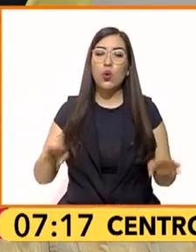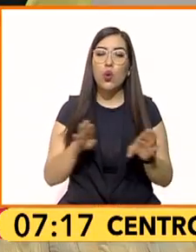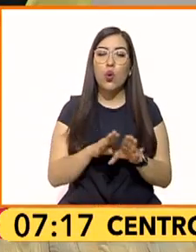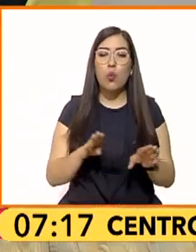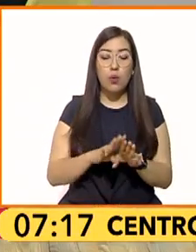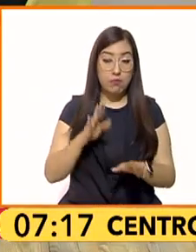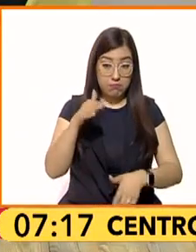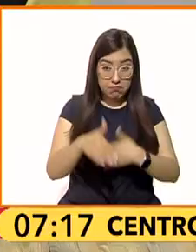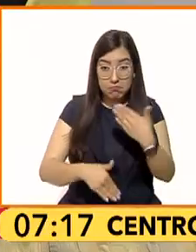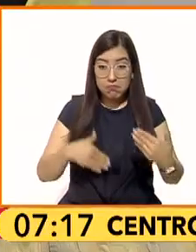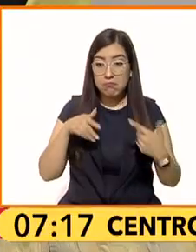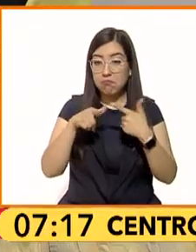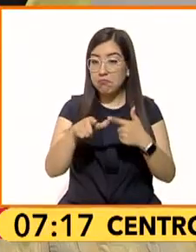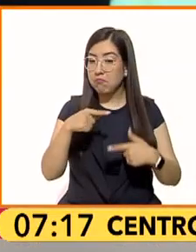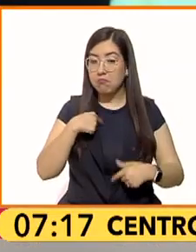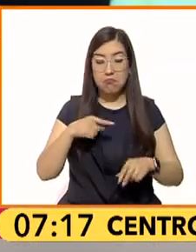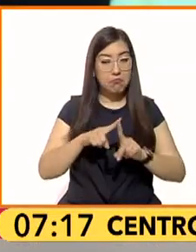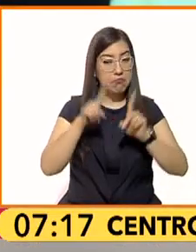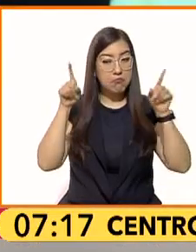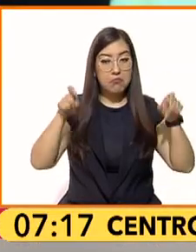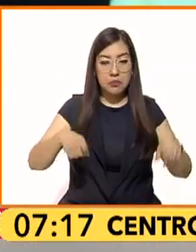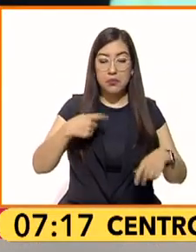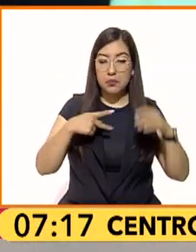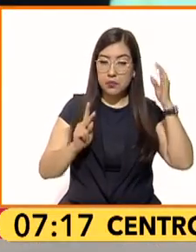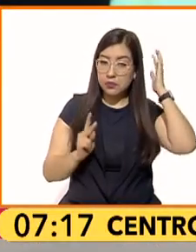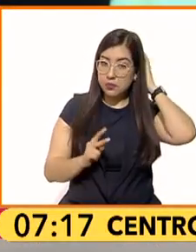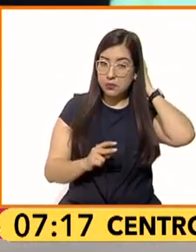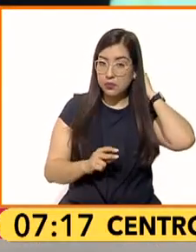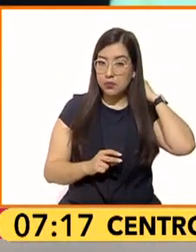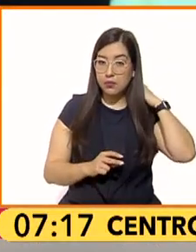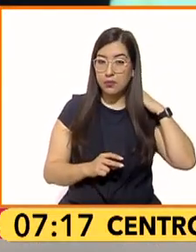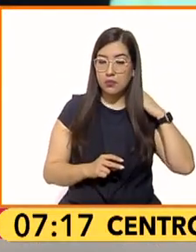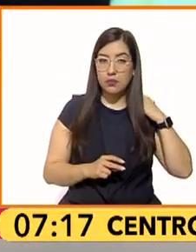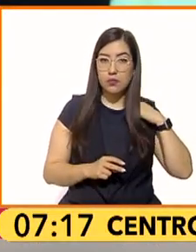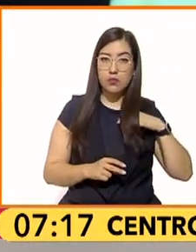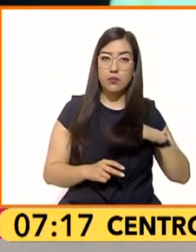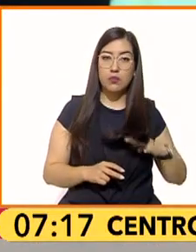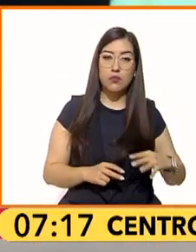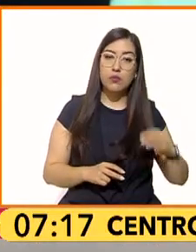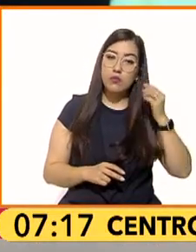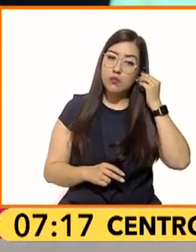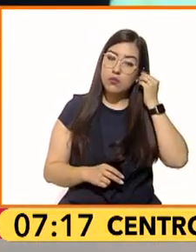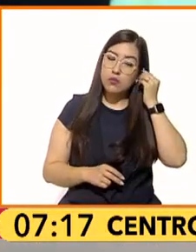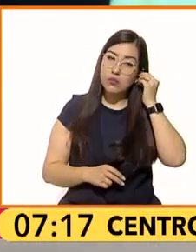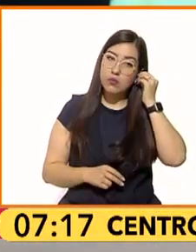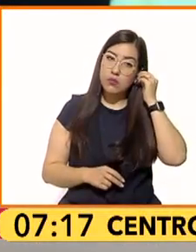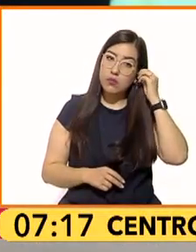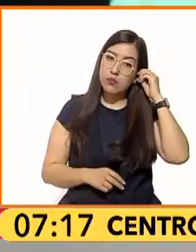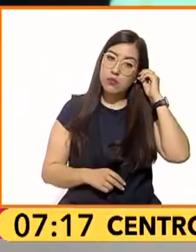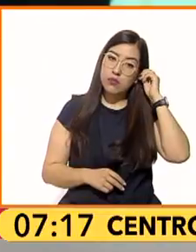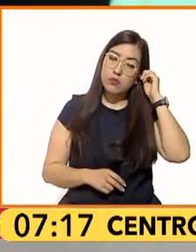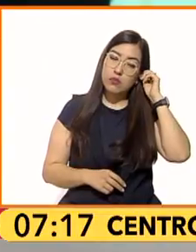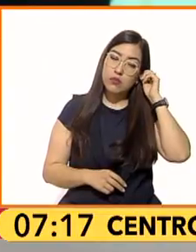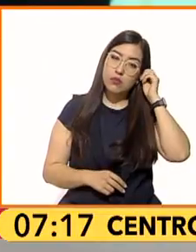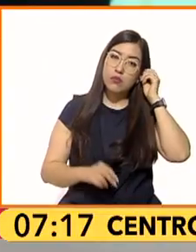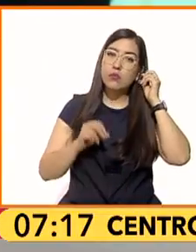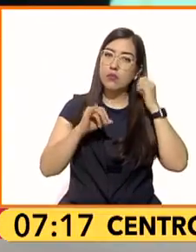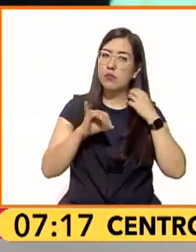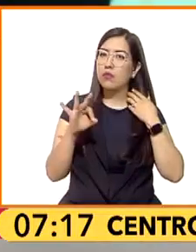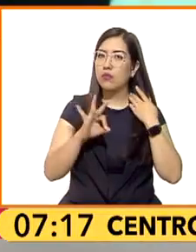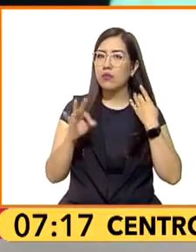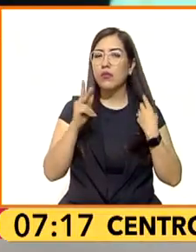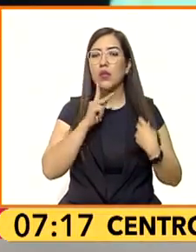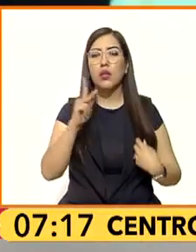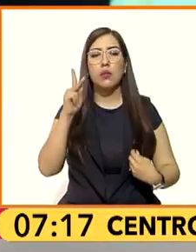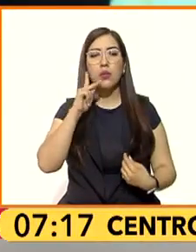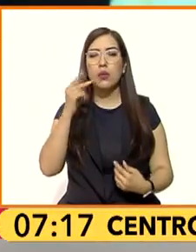Pero los escenarios no son inciertos más bien, ¿no? Claro. Supongamos que el Papa la libre y salga de esta, va a